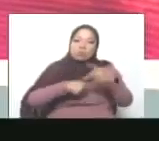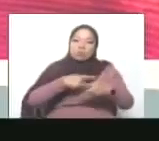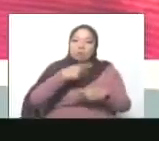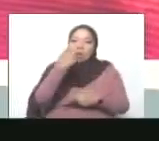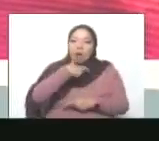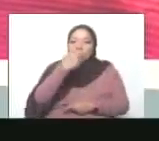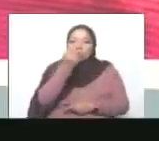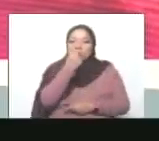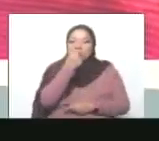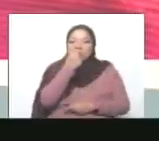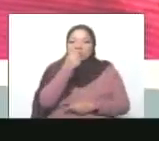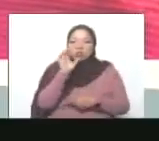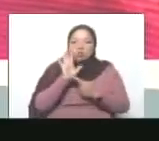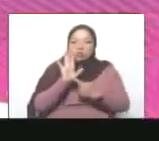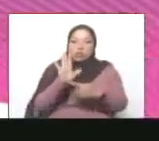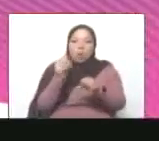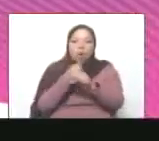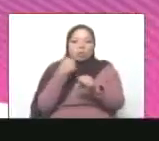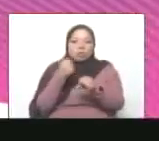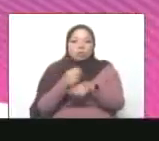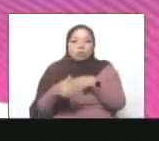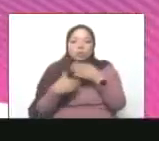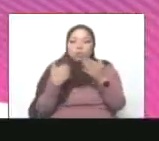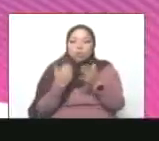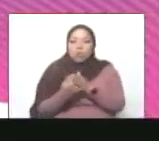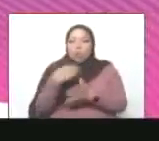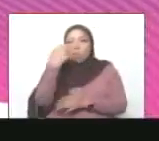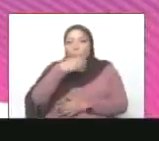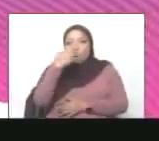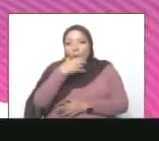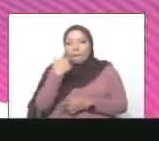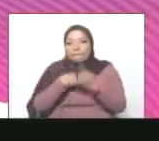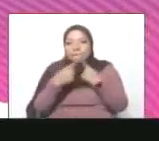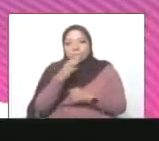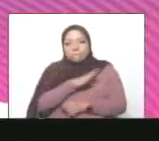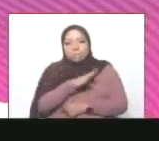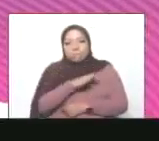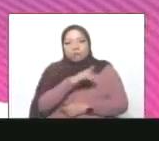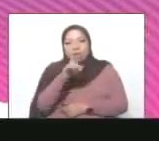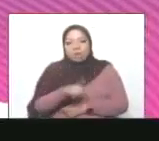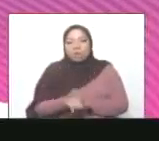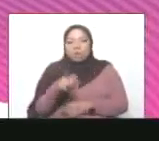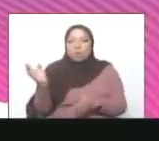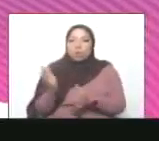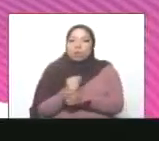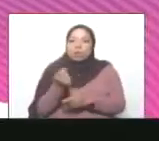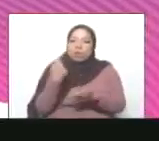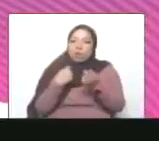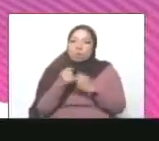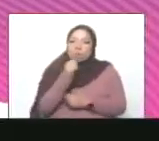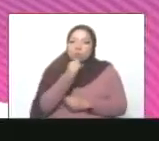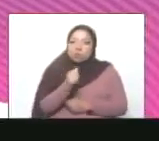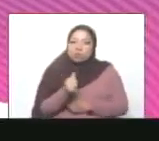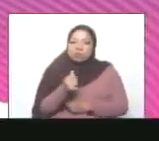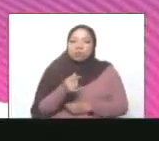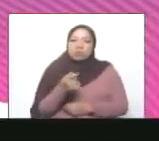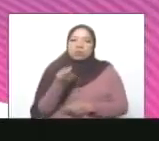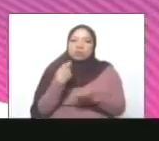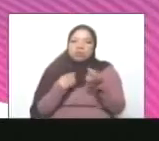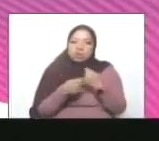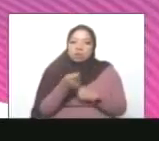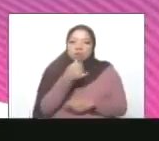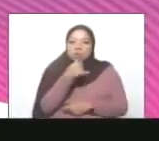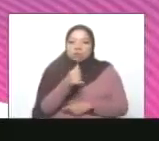aguacate que van a Moscú a colocar su producto y también consigan inversión, claro, que venga inversión de